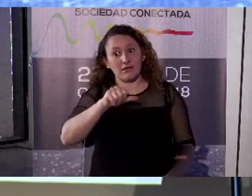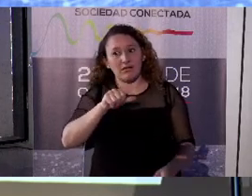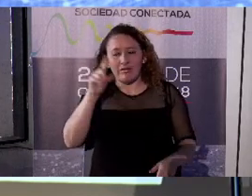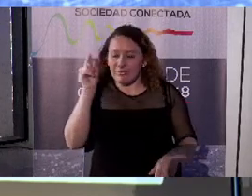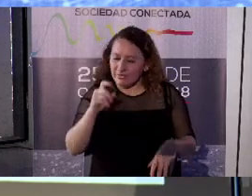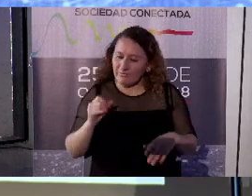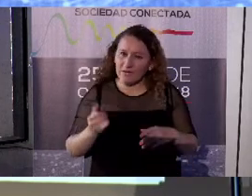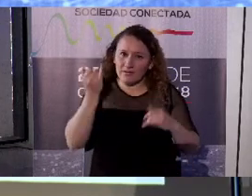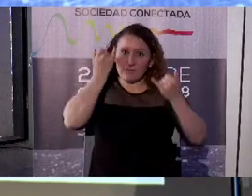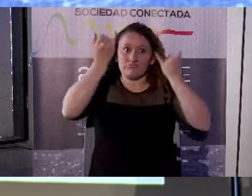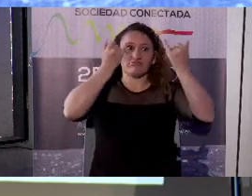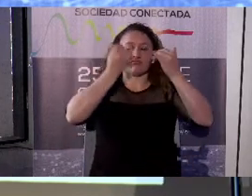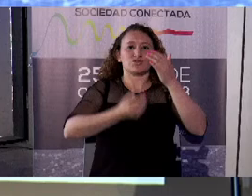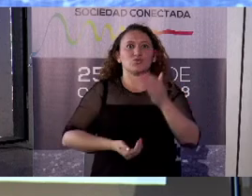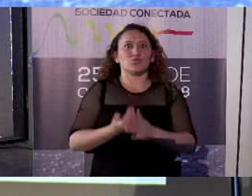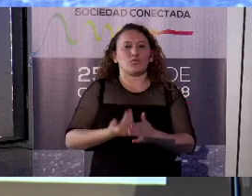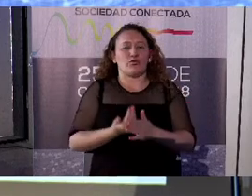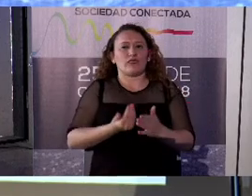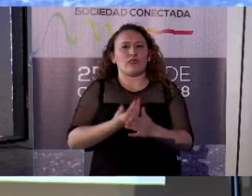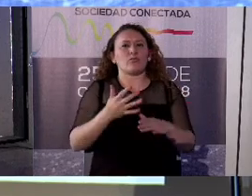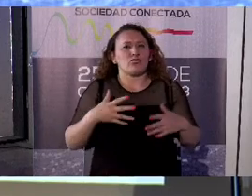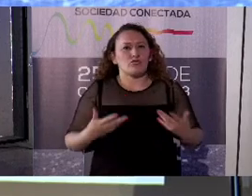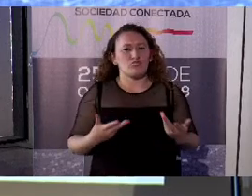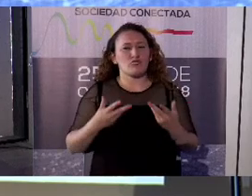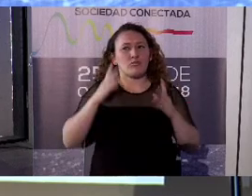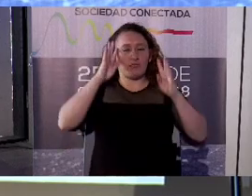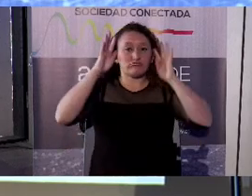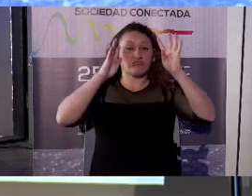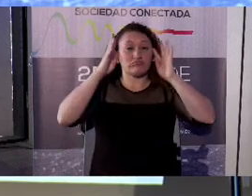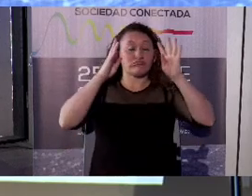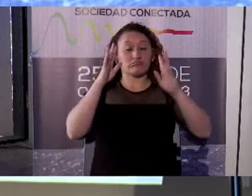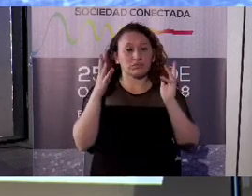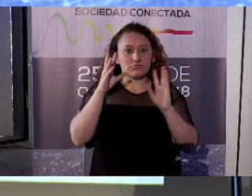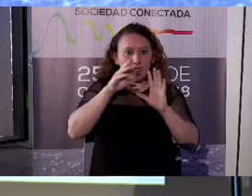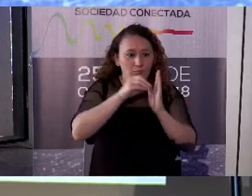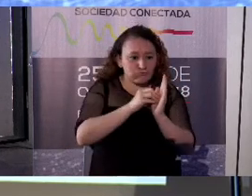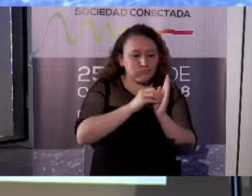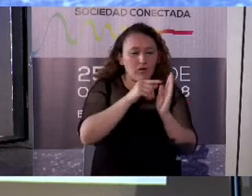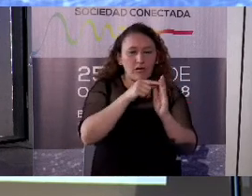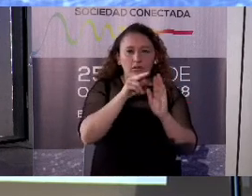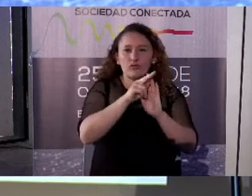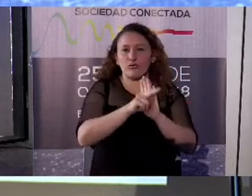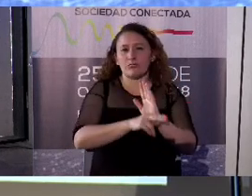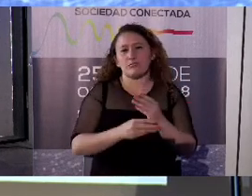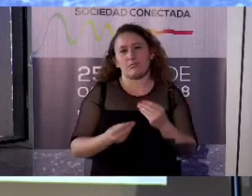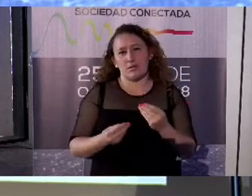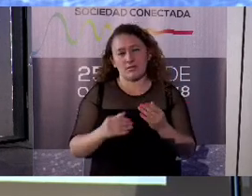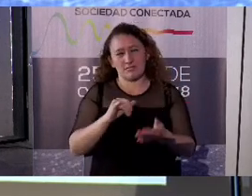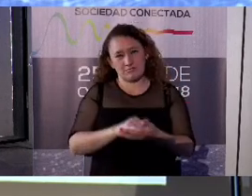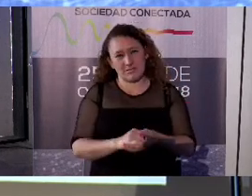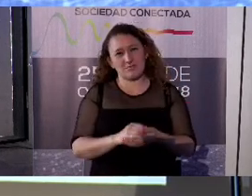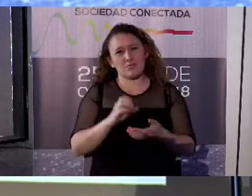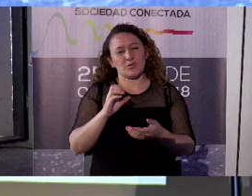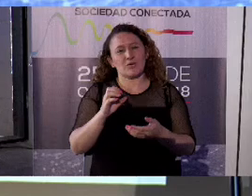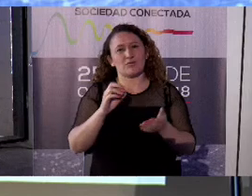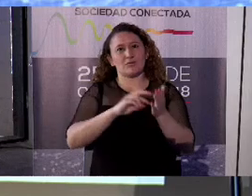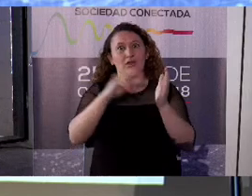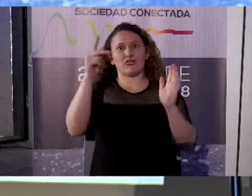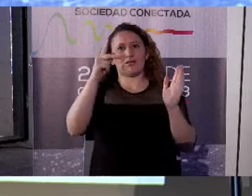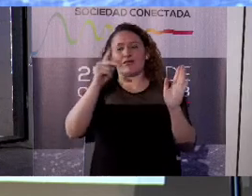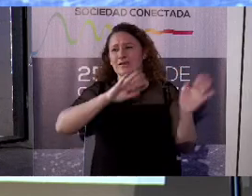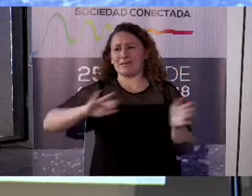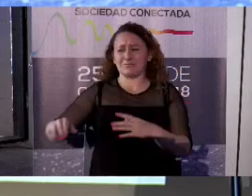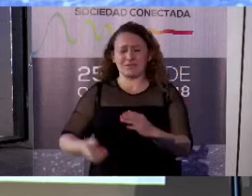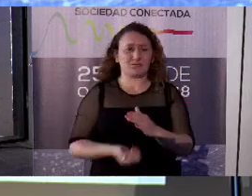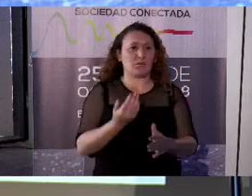innovadores y y muy creativos a la hora de desarrollar estos marcos para que no sufran esta obsolescencia tecnológica